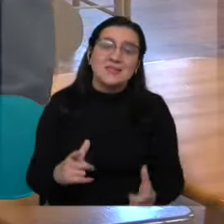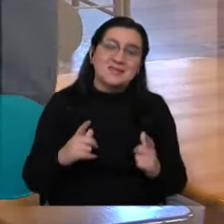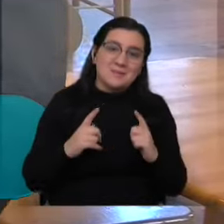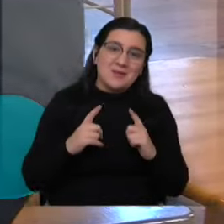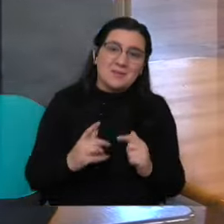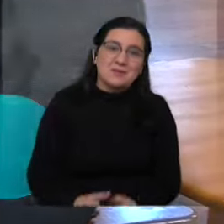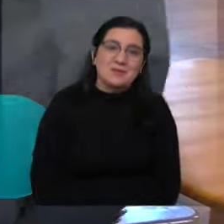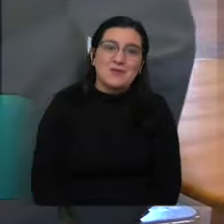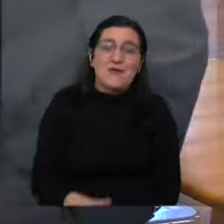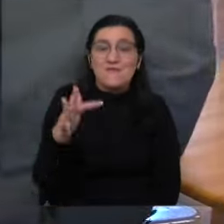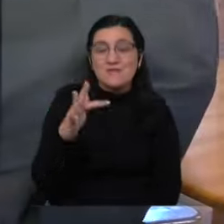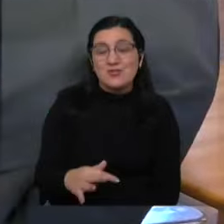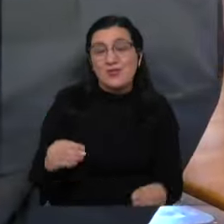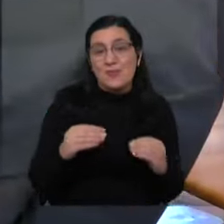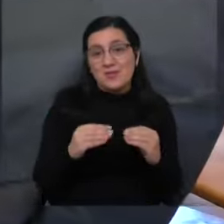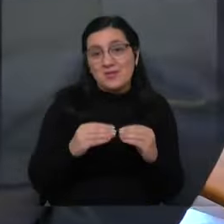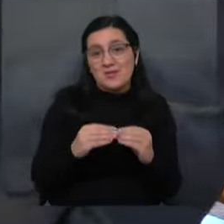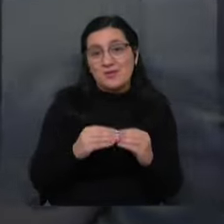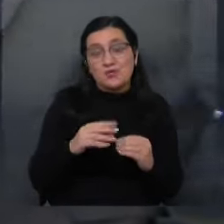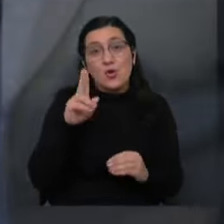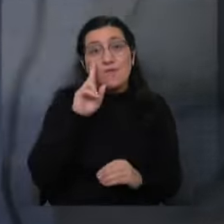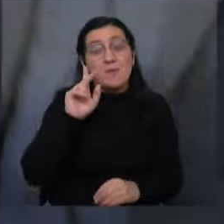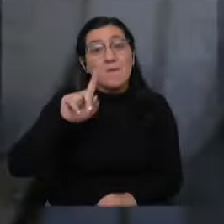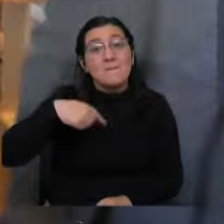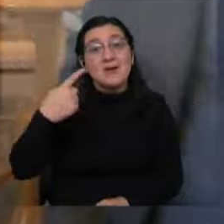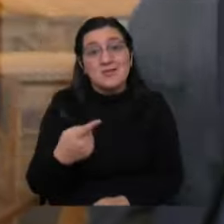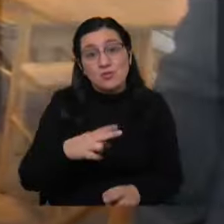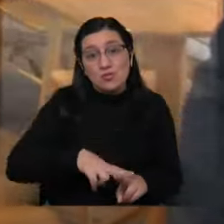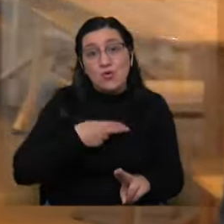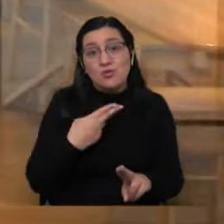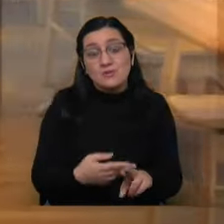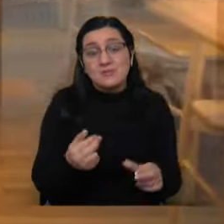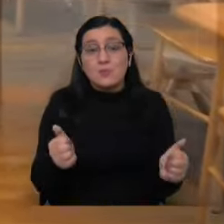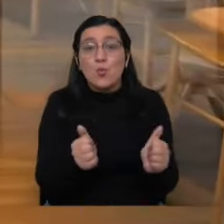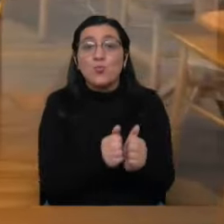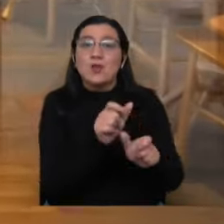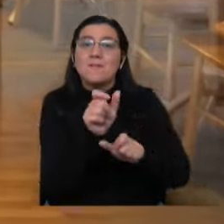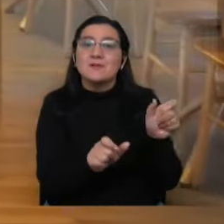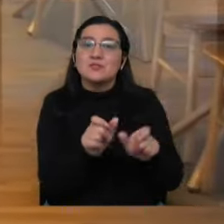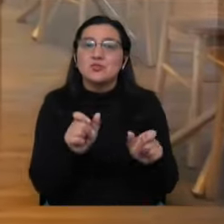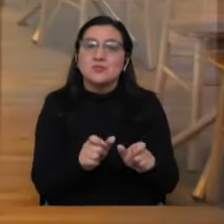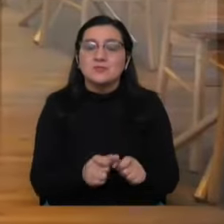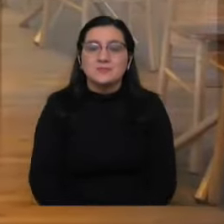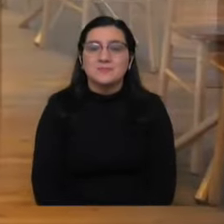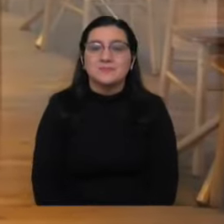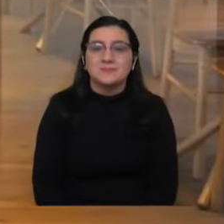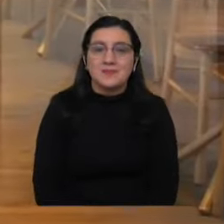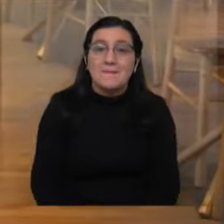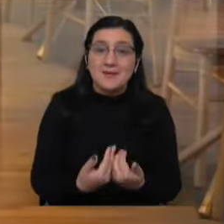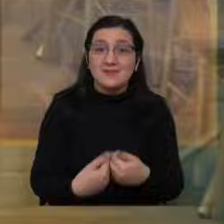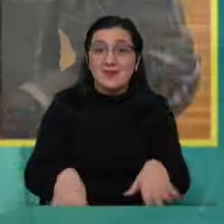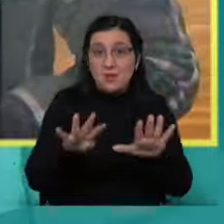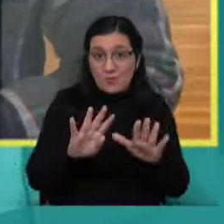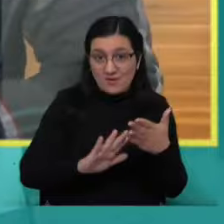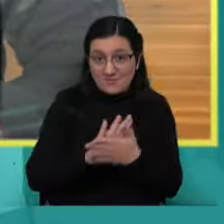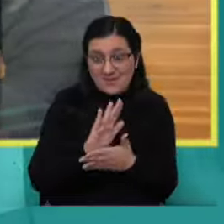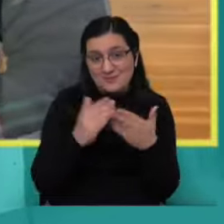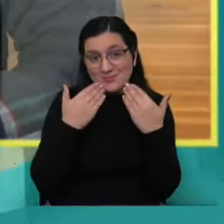Fito compañeras Bueno será hasta el día de mañana donde nuevamente estaremos junto a la gente en una nueva Consigna a partir de las 9 de la mañana